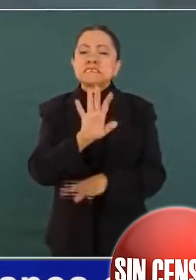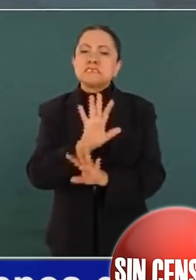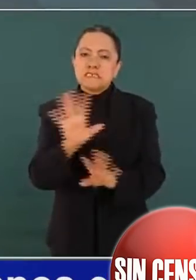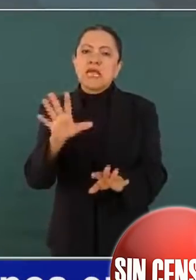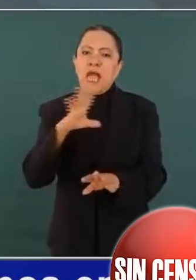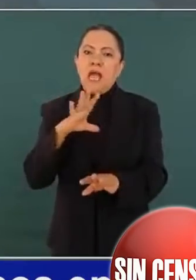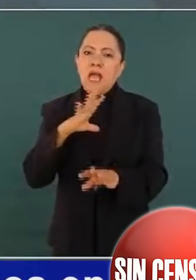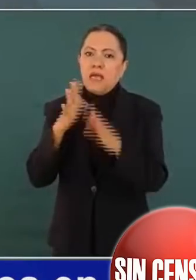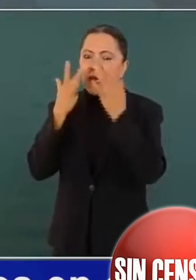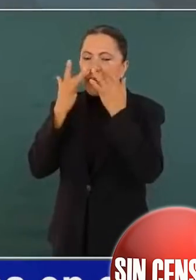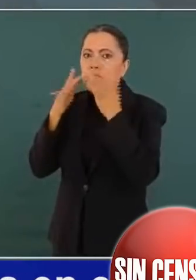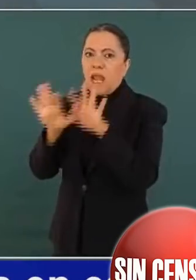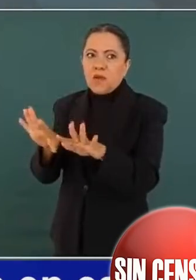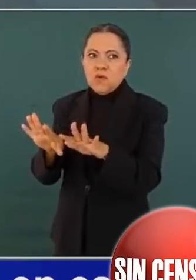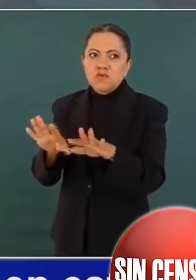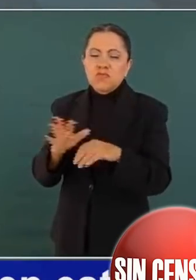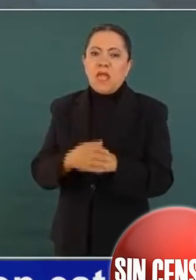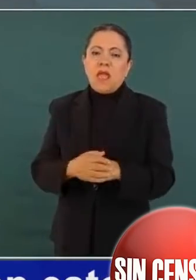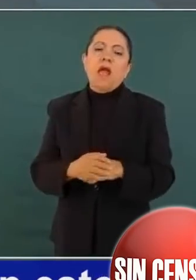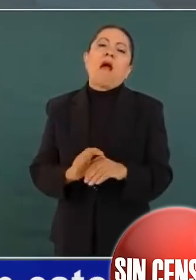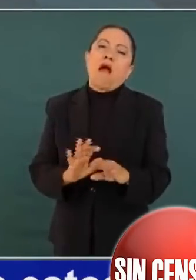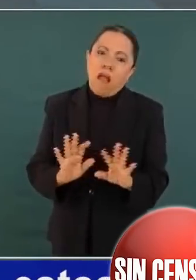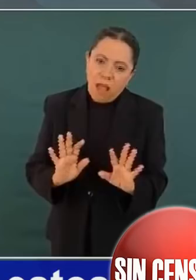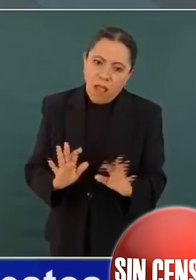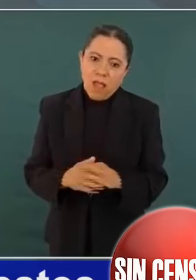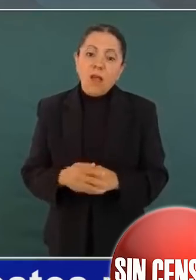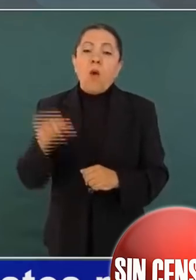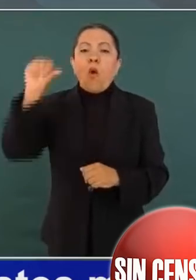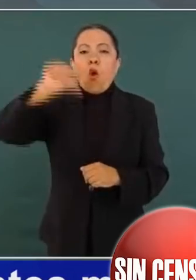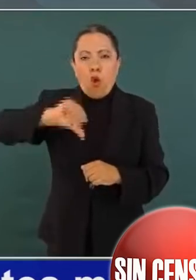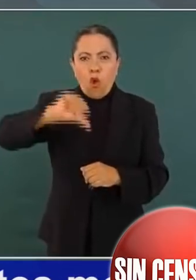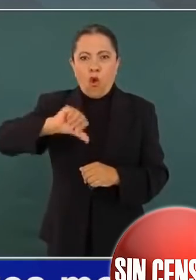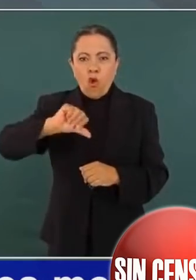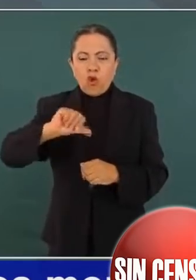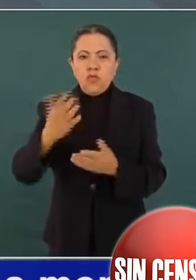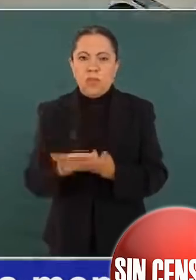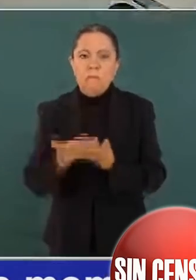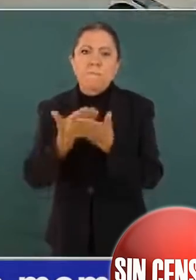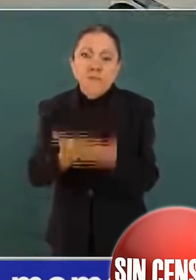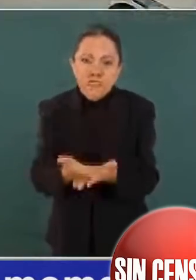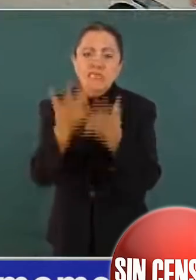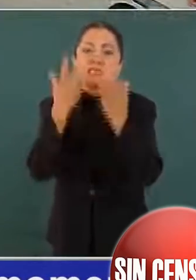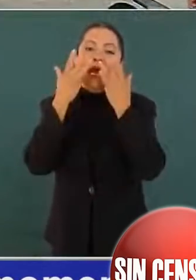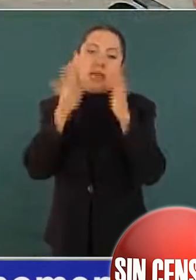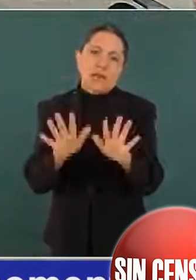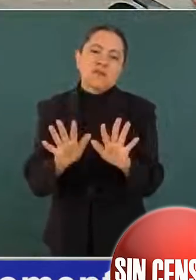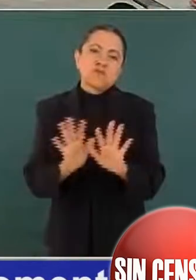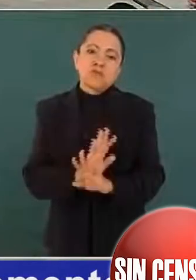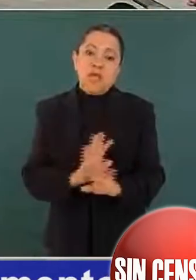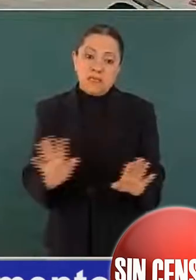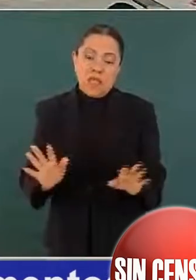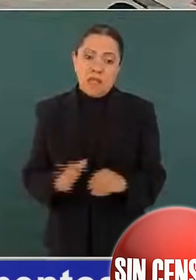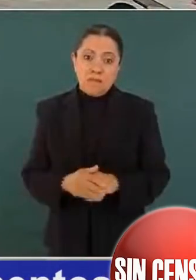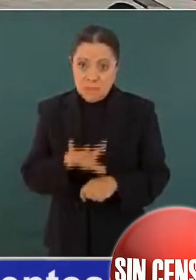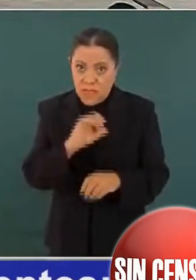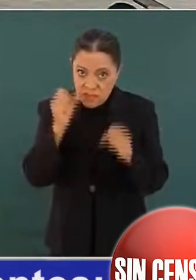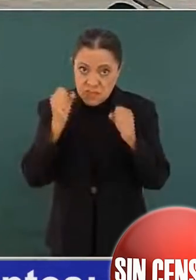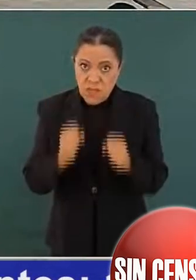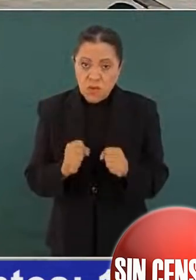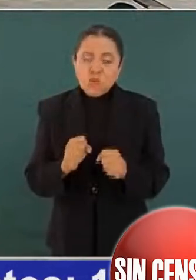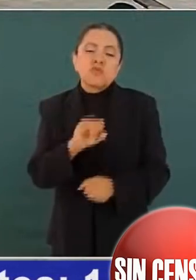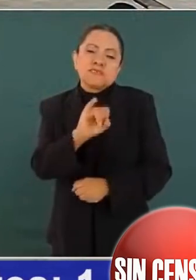digo, ya sabe usted. Sí, se presenta hoy. Hoy. Entonces, Es un hecho que ya sí, por lo que